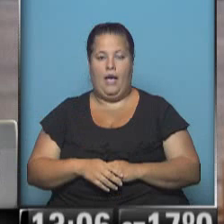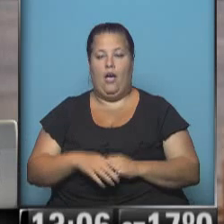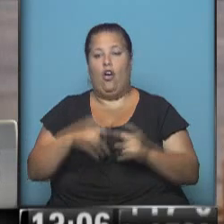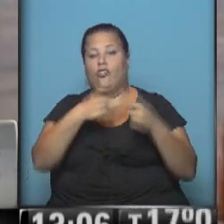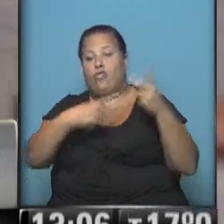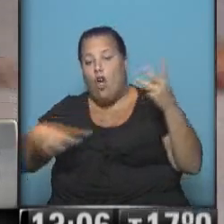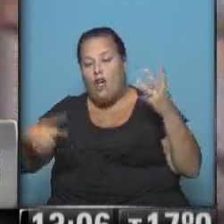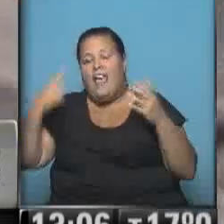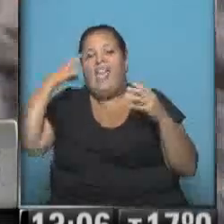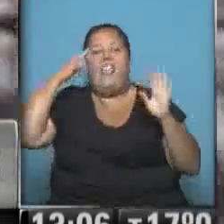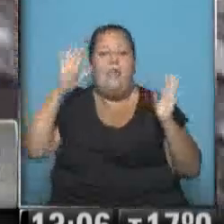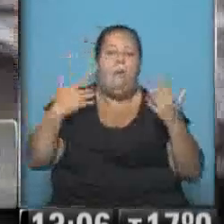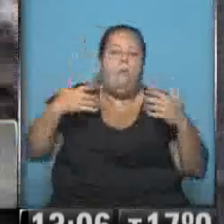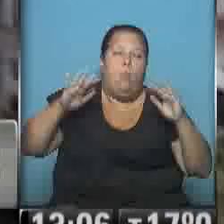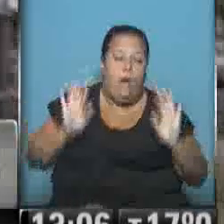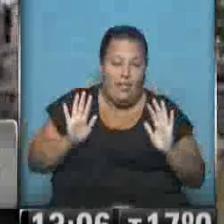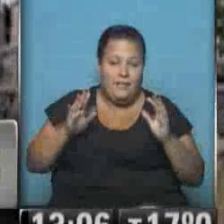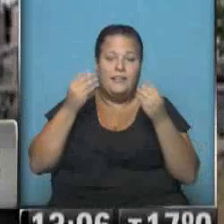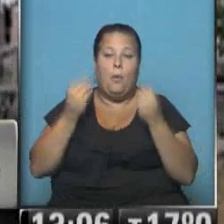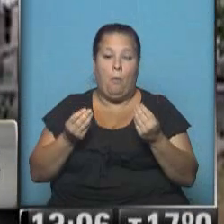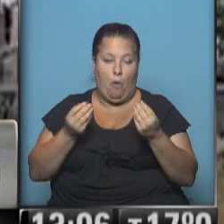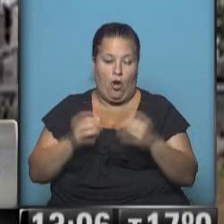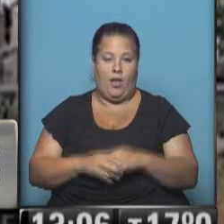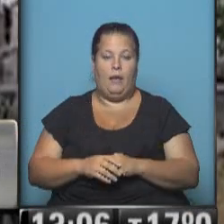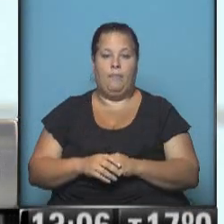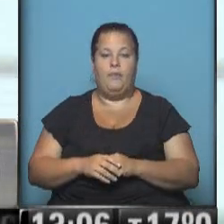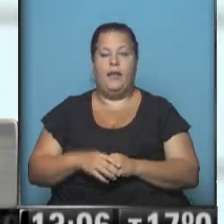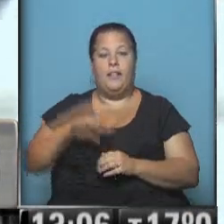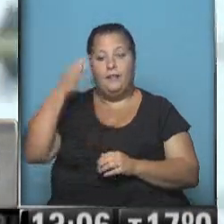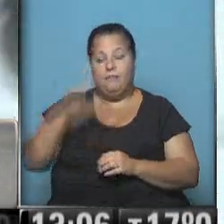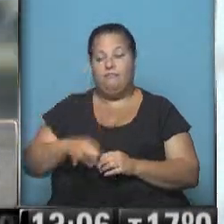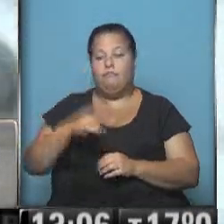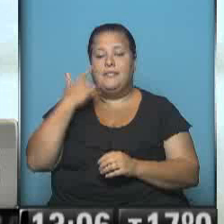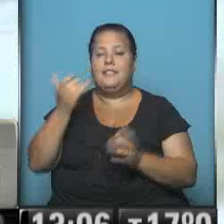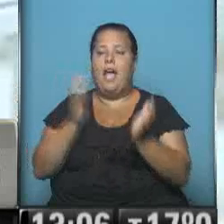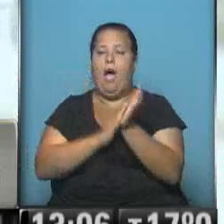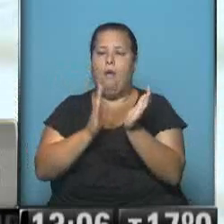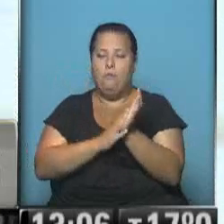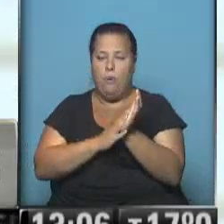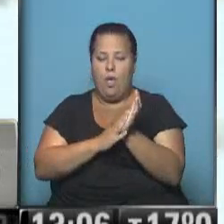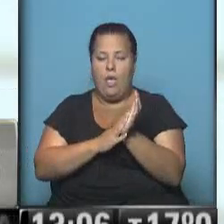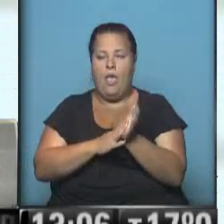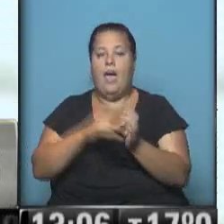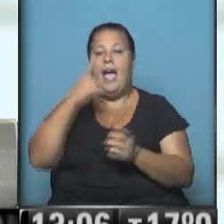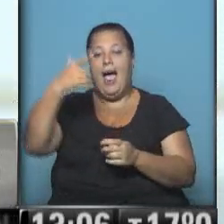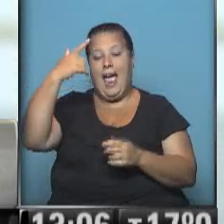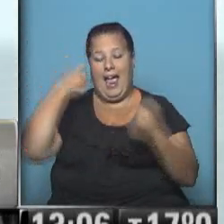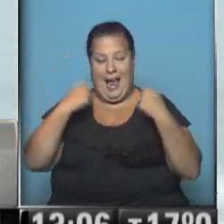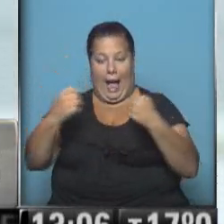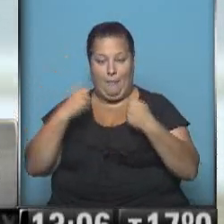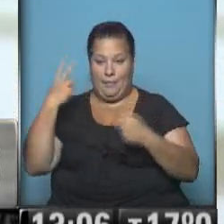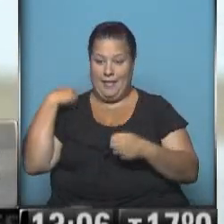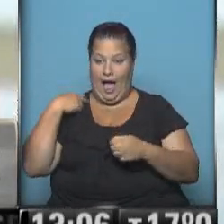estas son presunciones porque debidamente está acreditado que el capitán sale de la